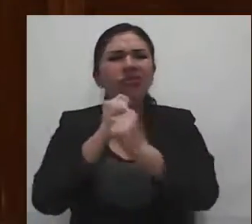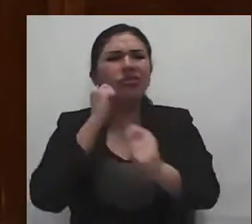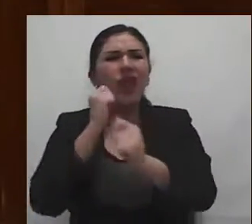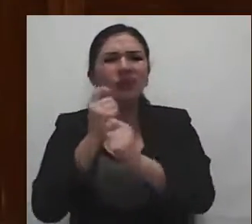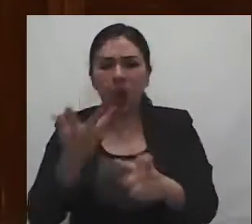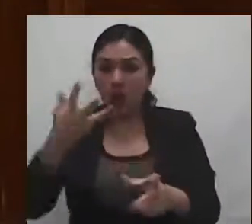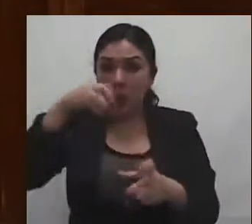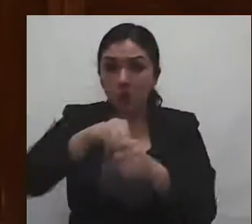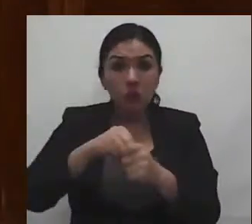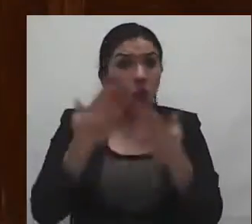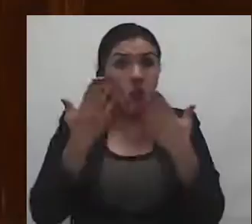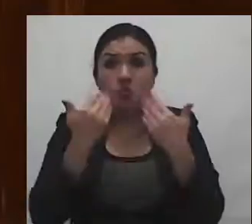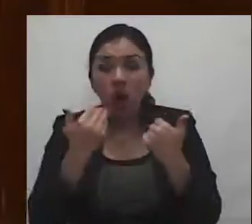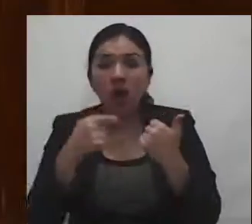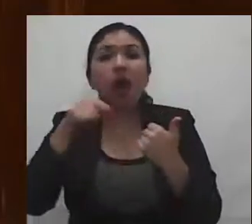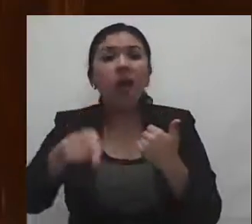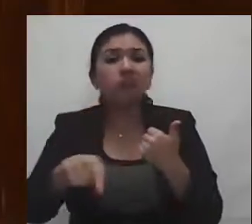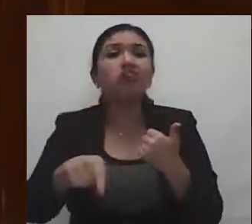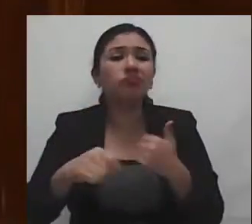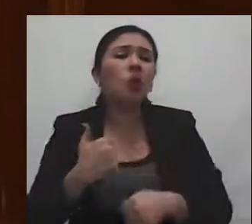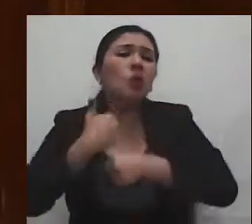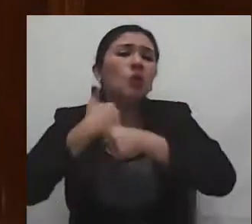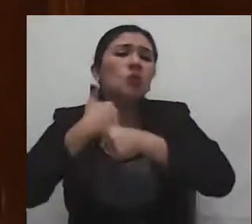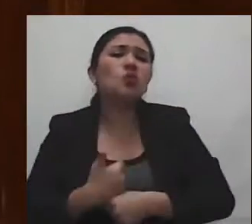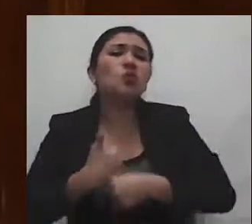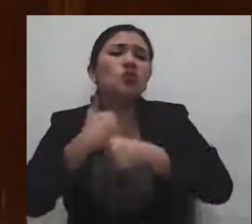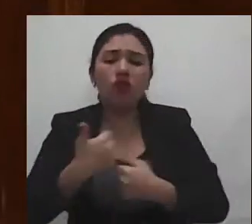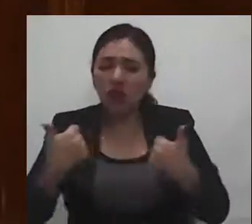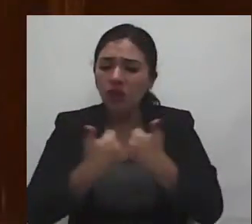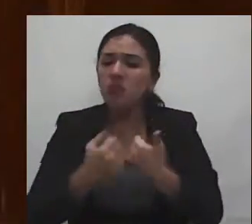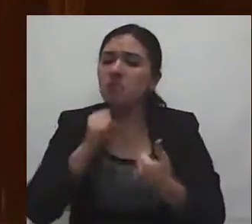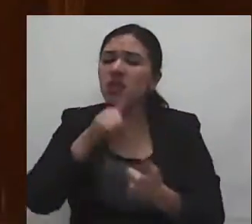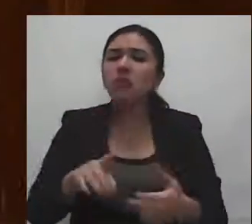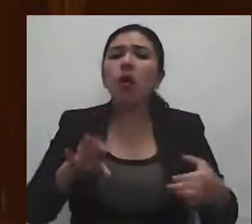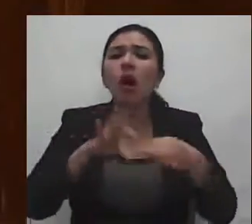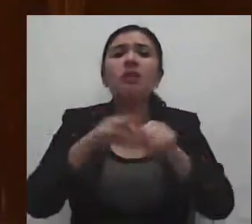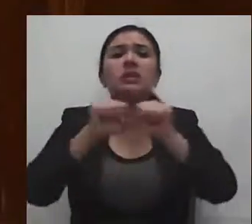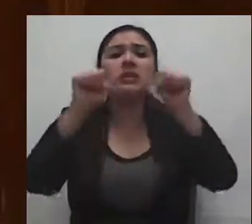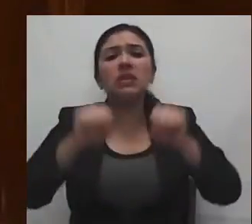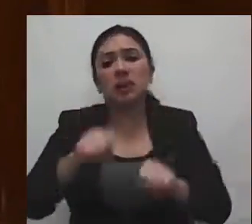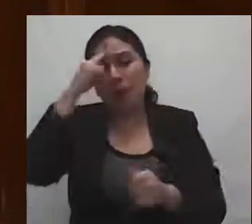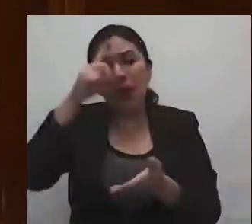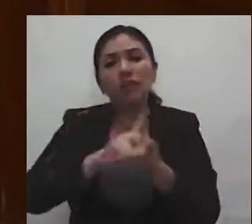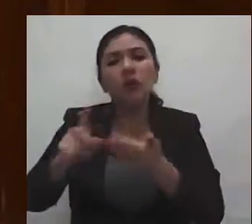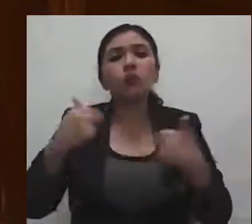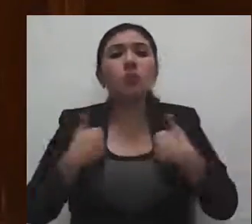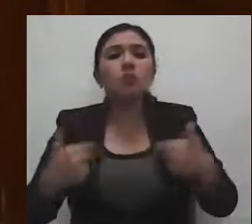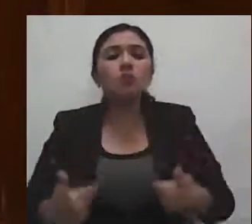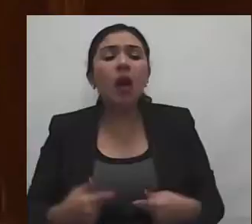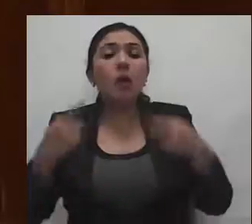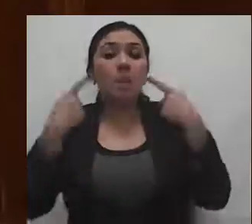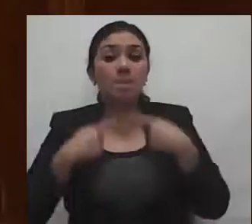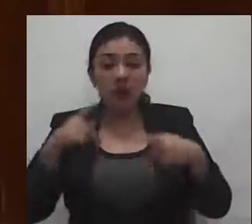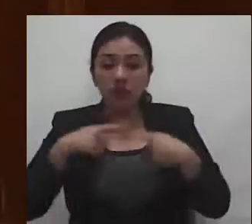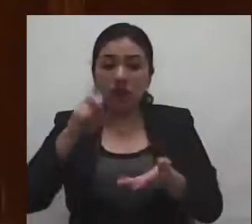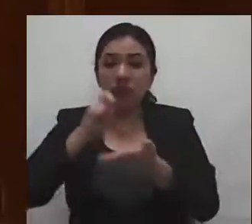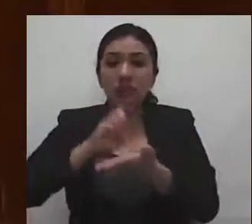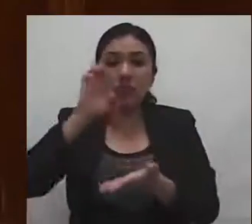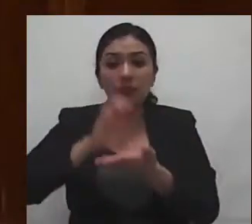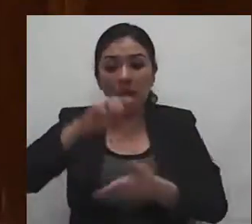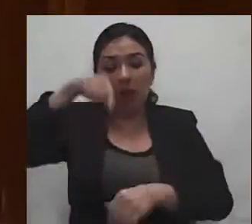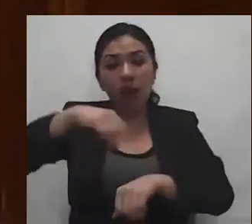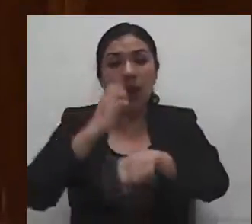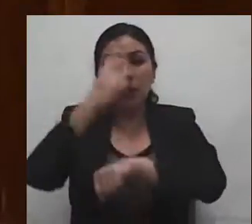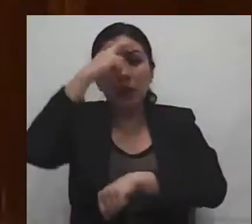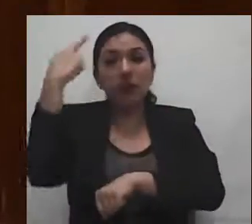lleva a la vulnerabilidad sistemática de los derechos humanos de personas con discapacidad en el Estado de